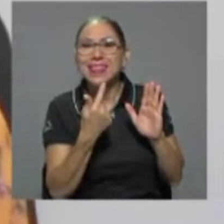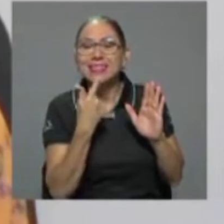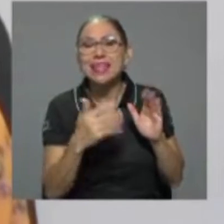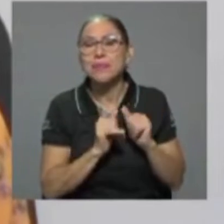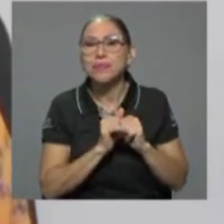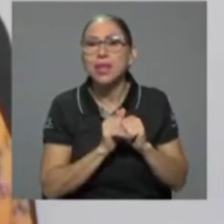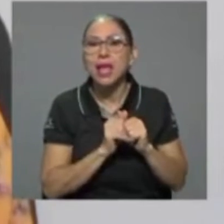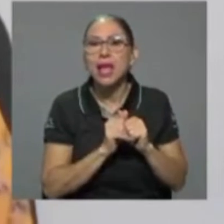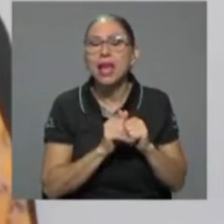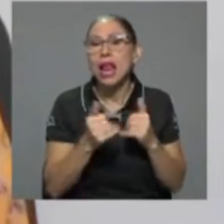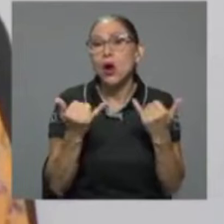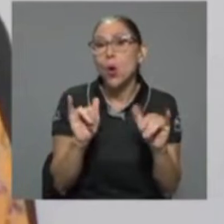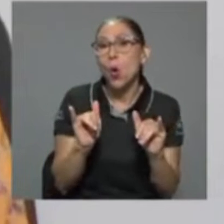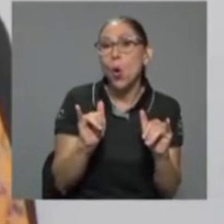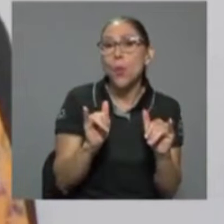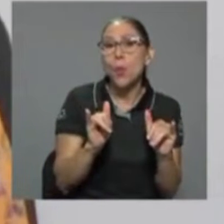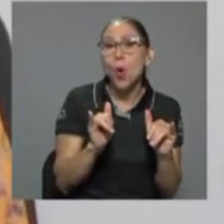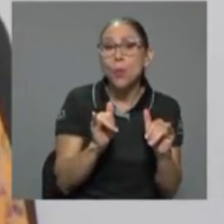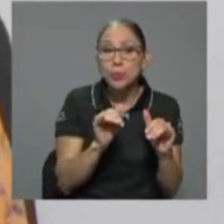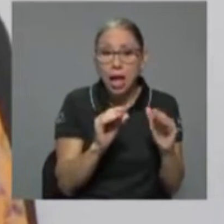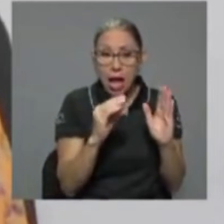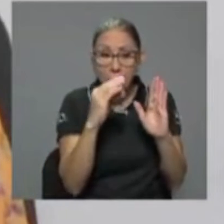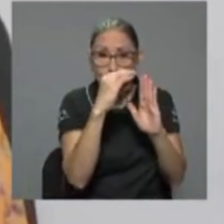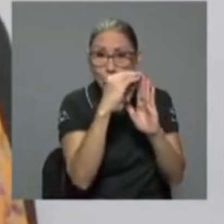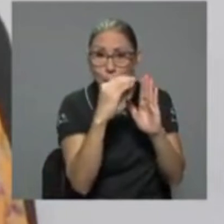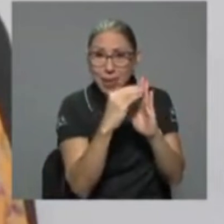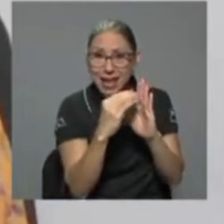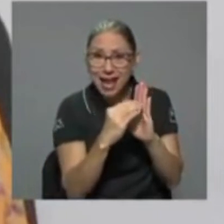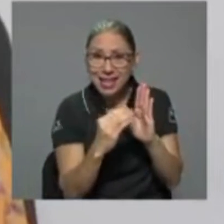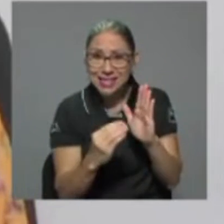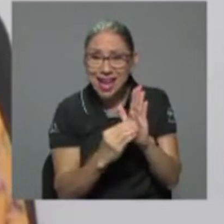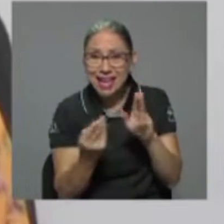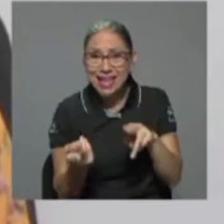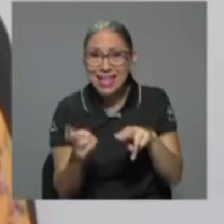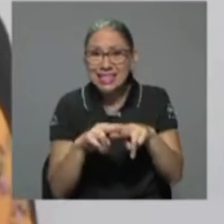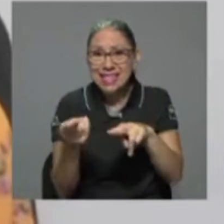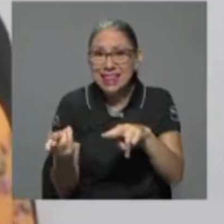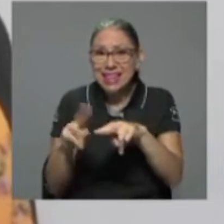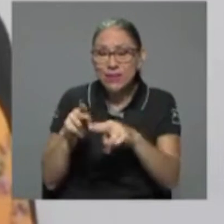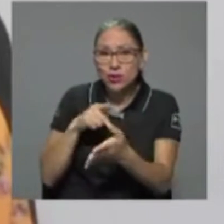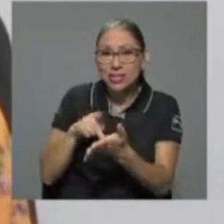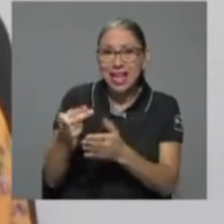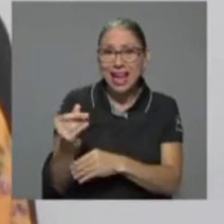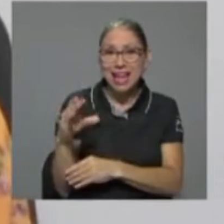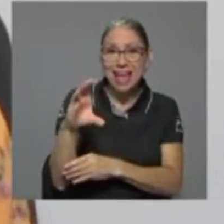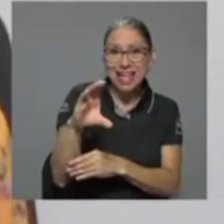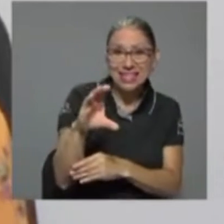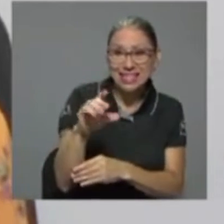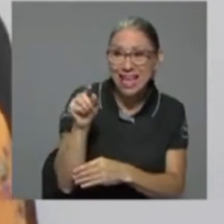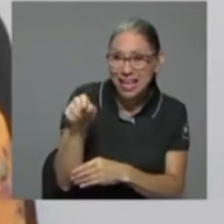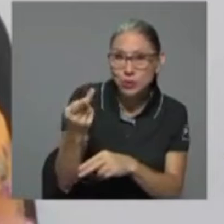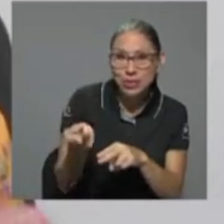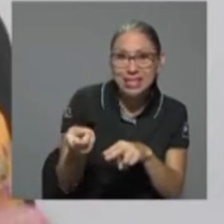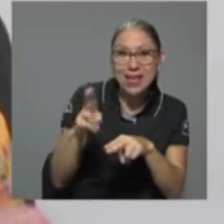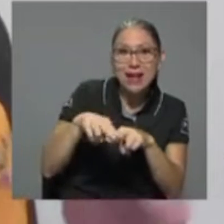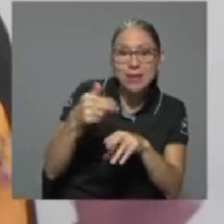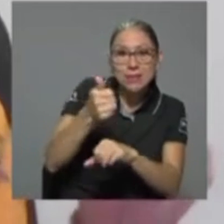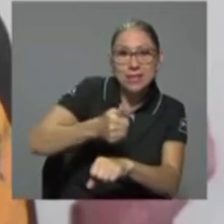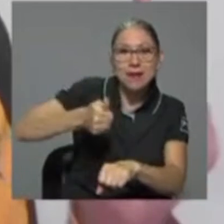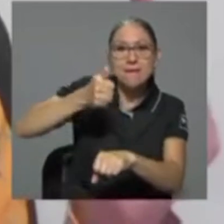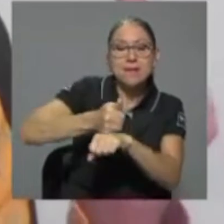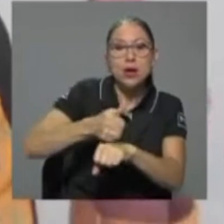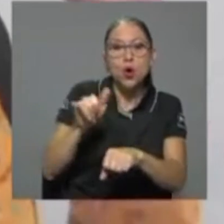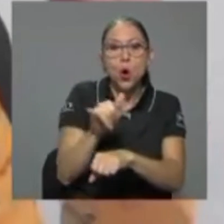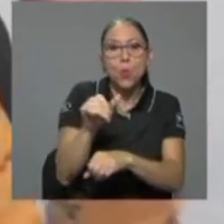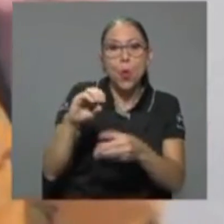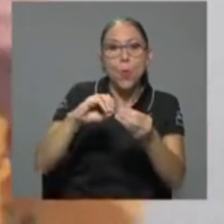nominalizar unos incentivos salariales que estaban definidos como porcentajes. Y ahí nosotros observamos ya un